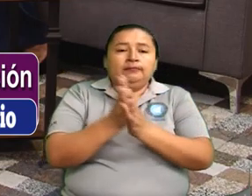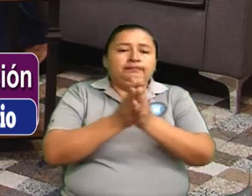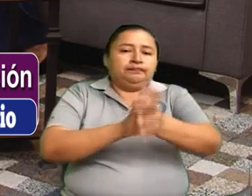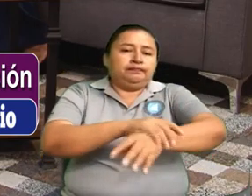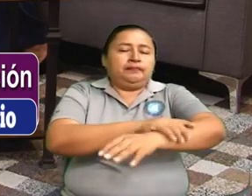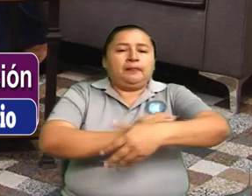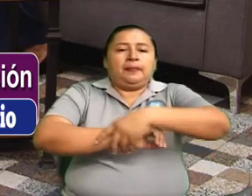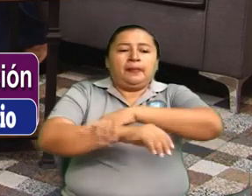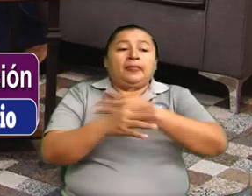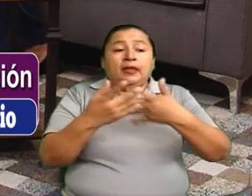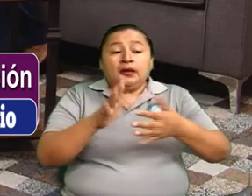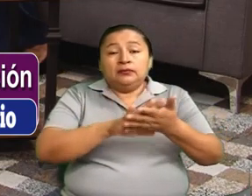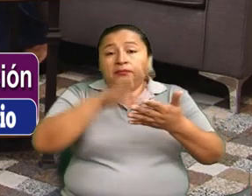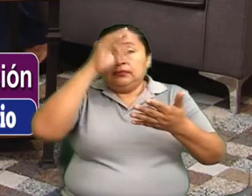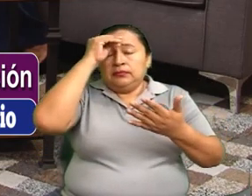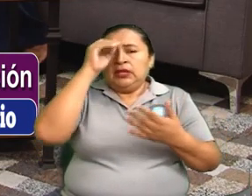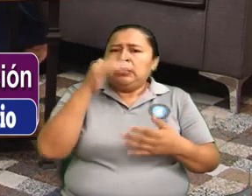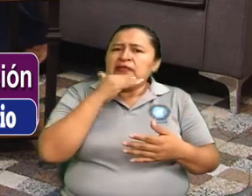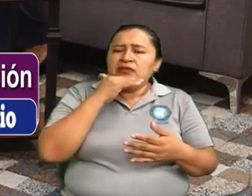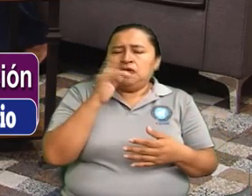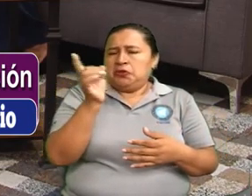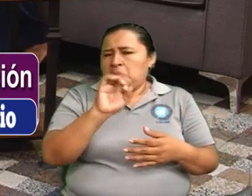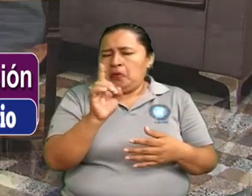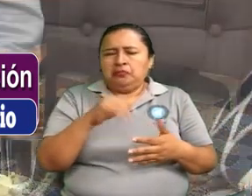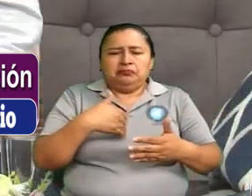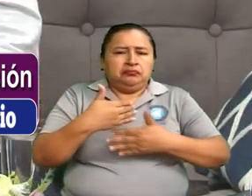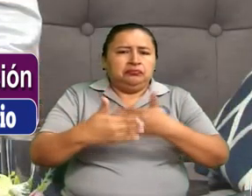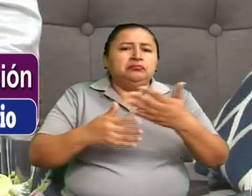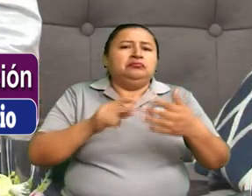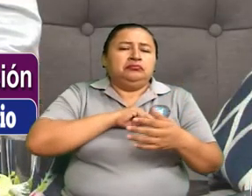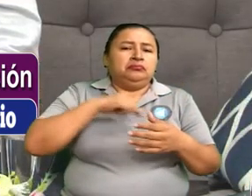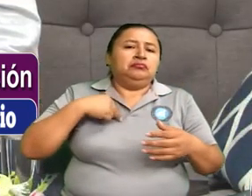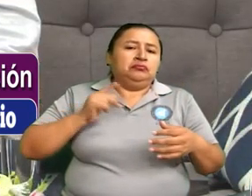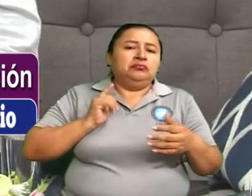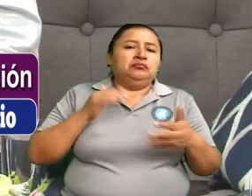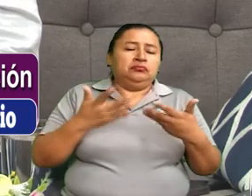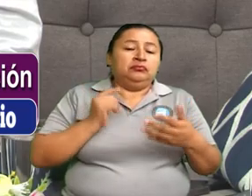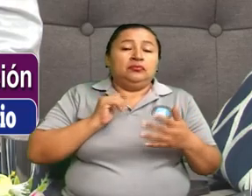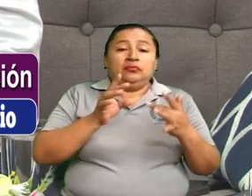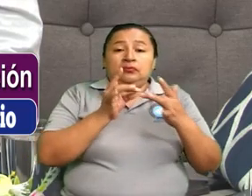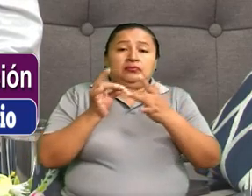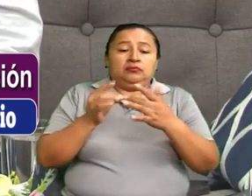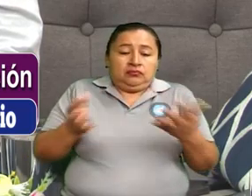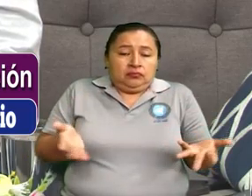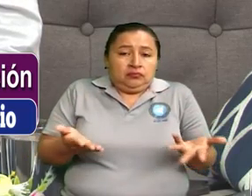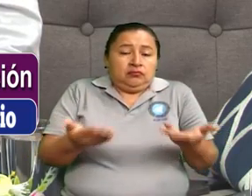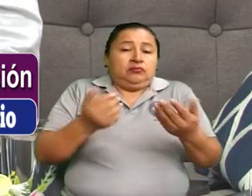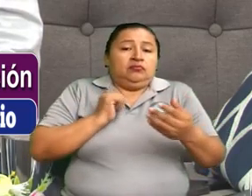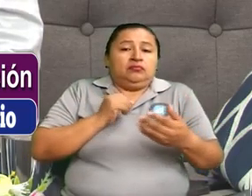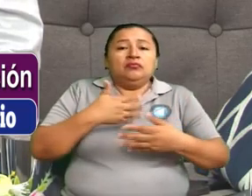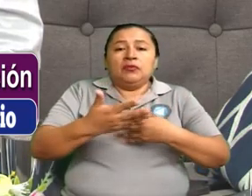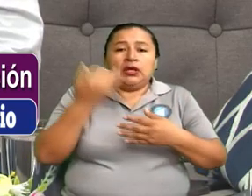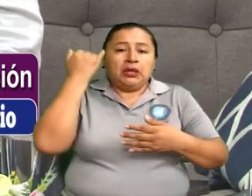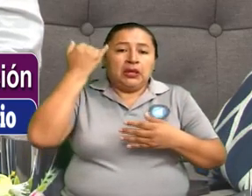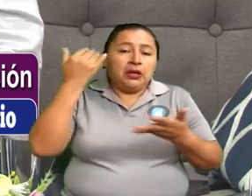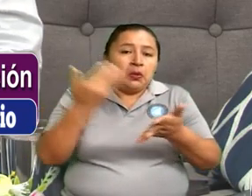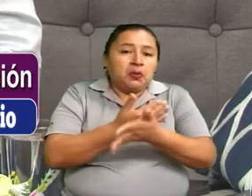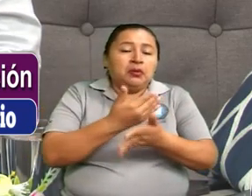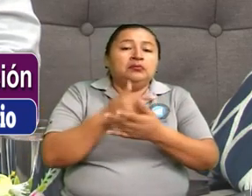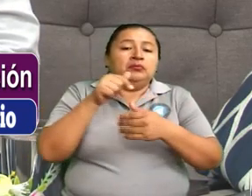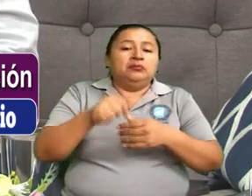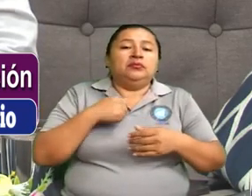a aprender, no es difícil, no es difícil. Entonces tenemos también plan especial de promoción de emprendimientos en